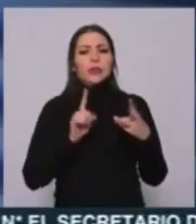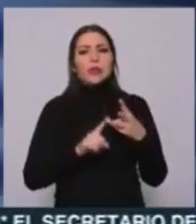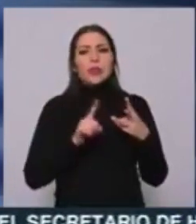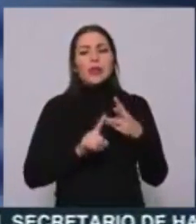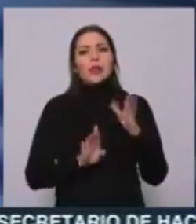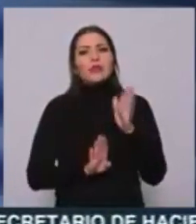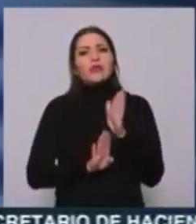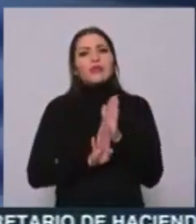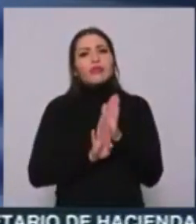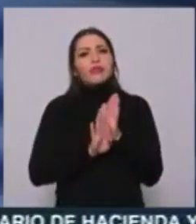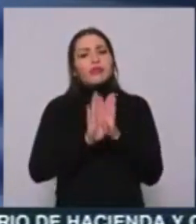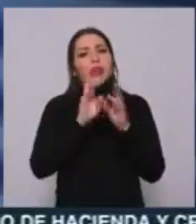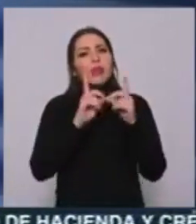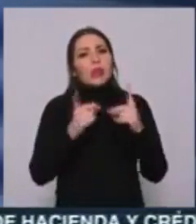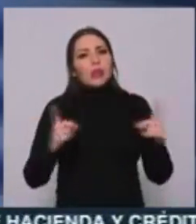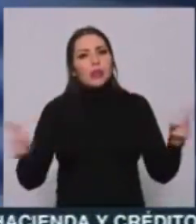¿no?